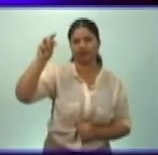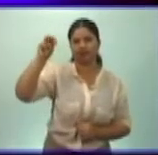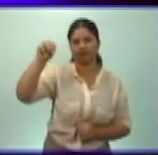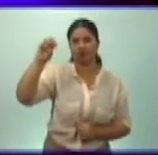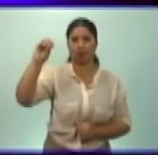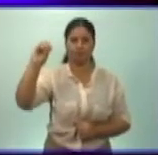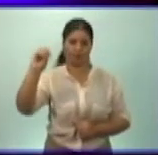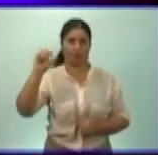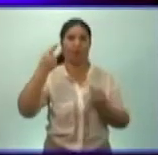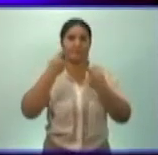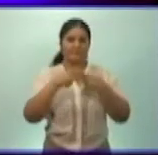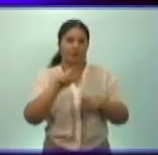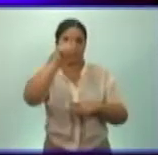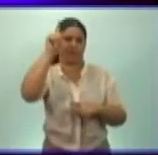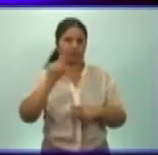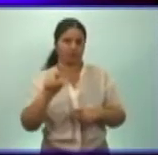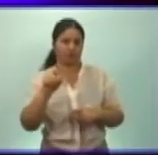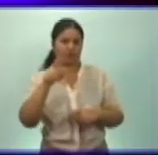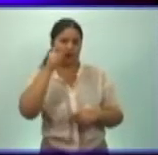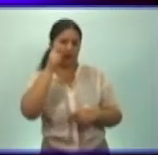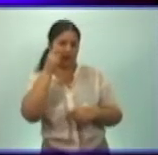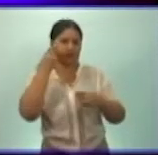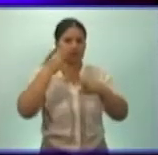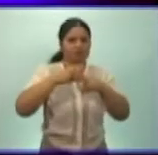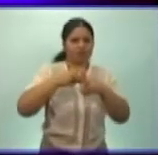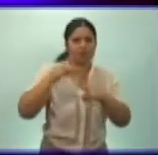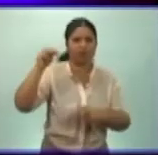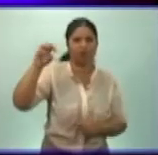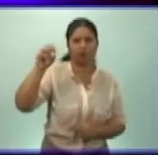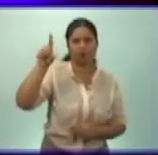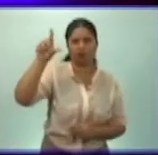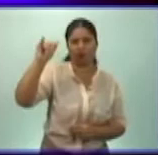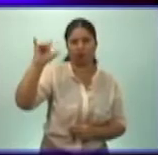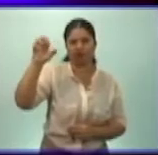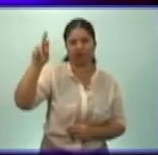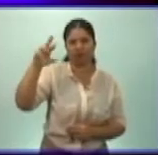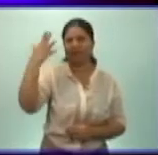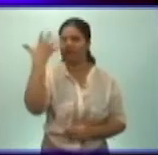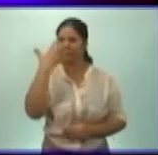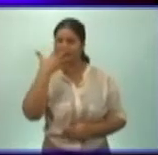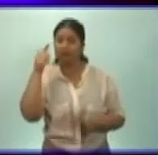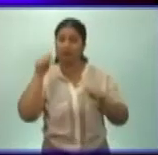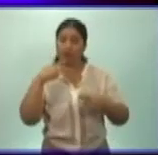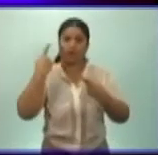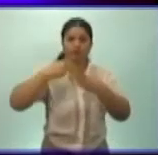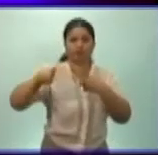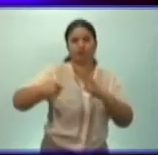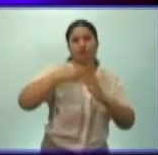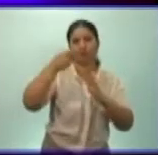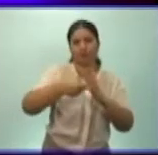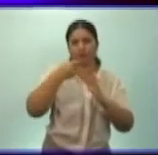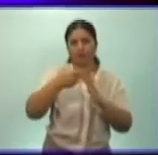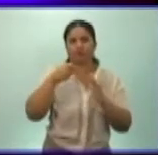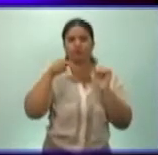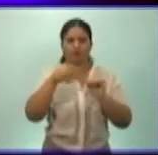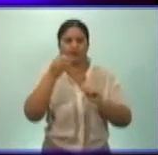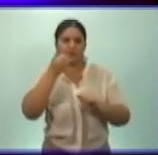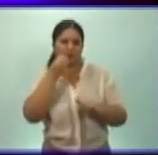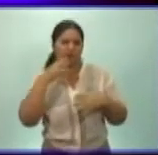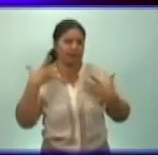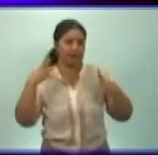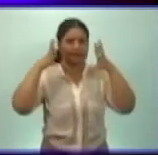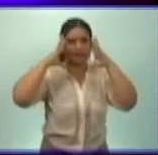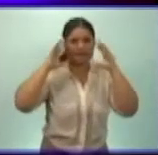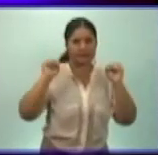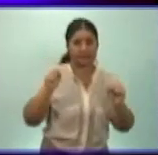Seguidamente, yo los invito a ver un nuevo material audiovisual, un video que les va a ampliar la información